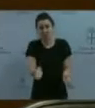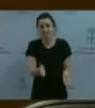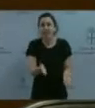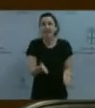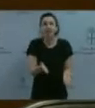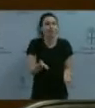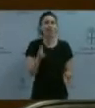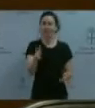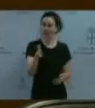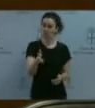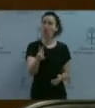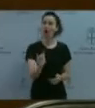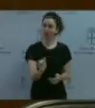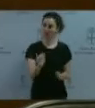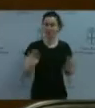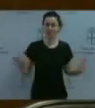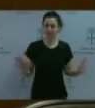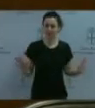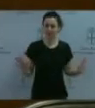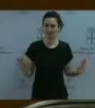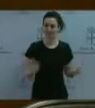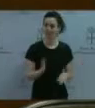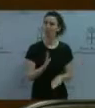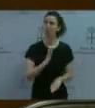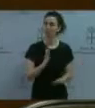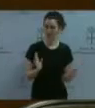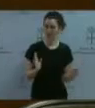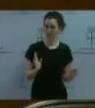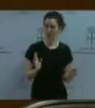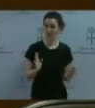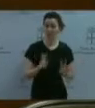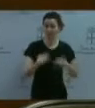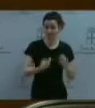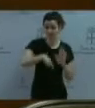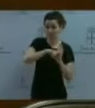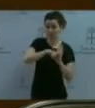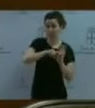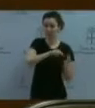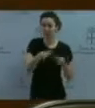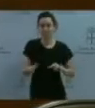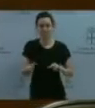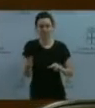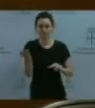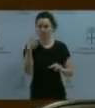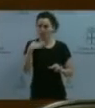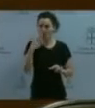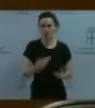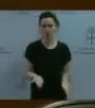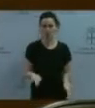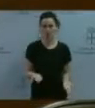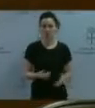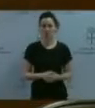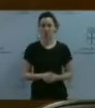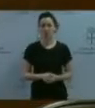no acaba de solucionar esta reforma que se plantea de nuestro reglamento. Y es una clara disociación entre la